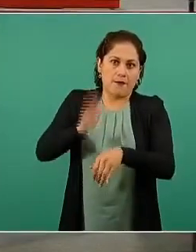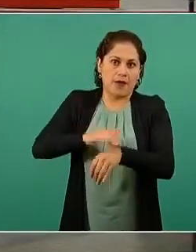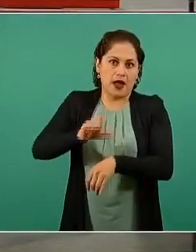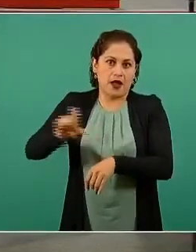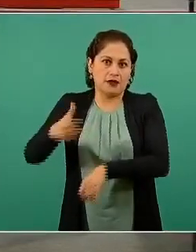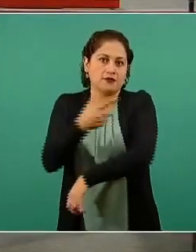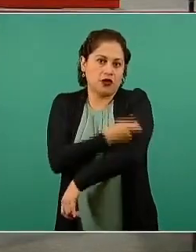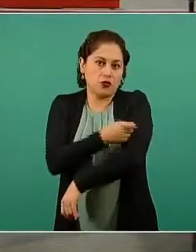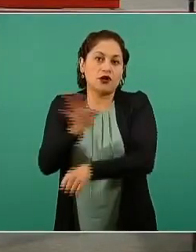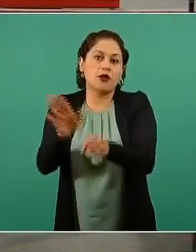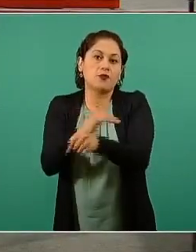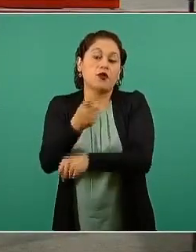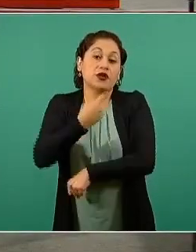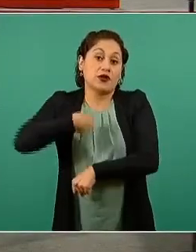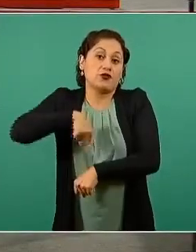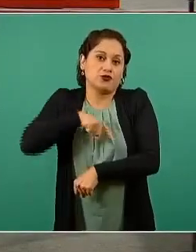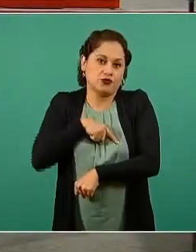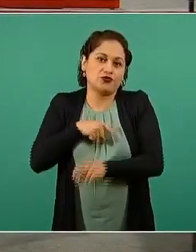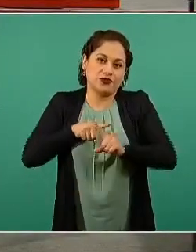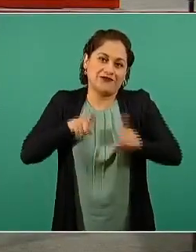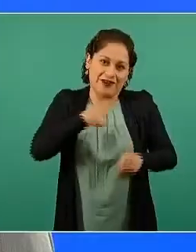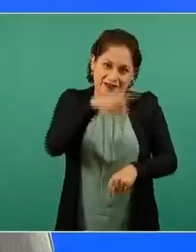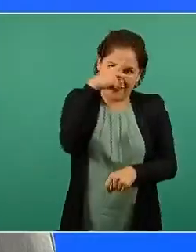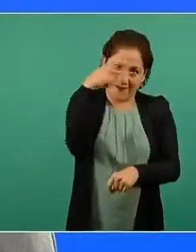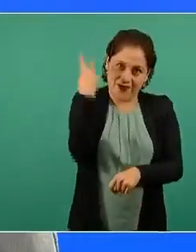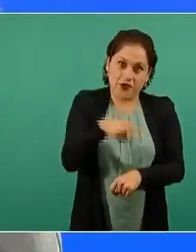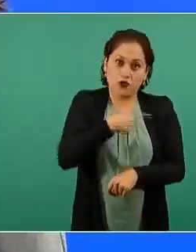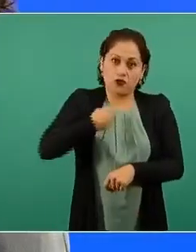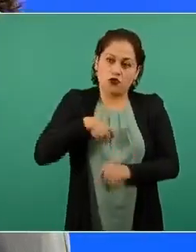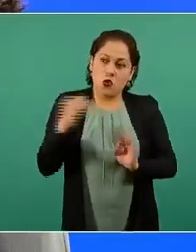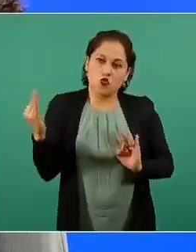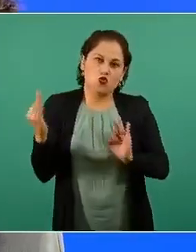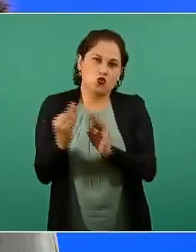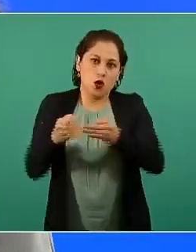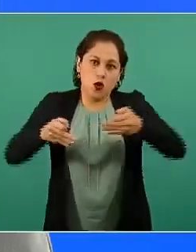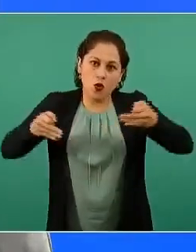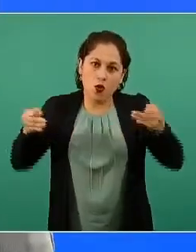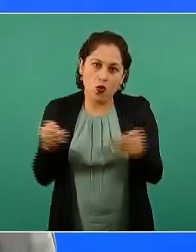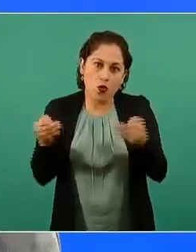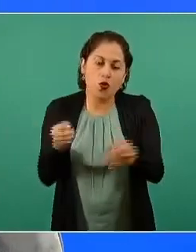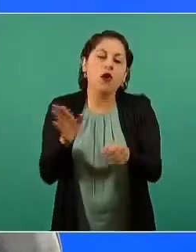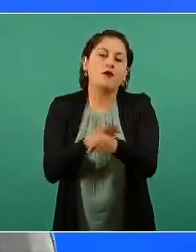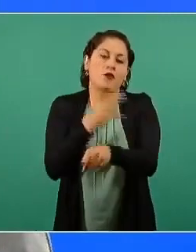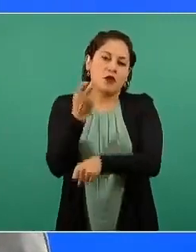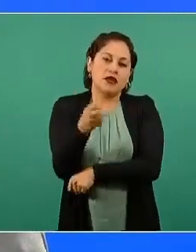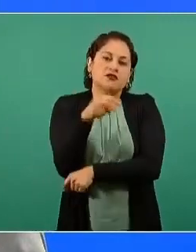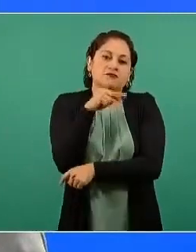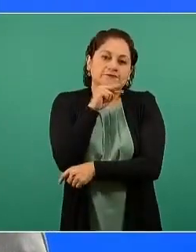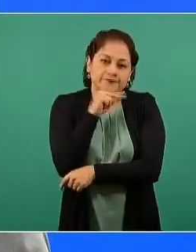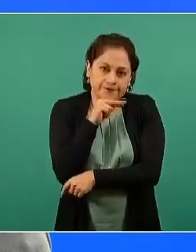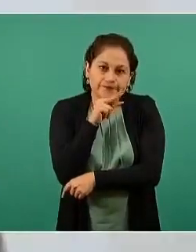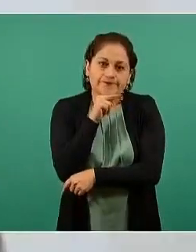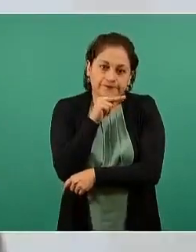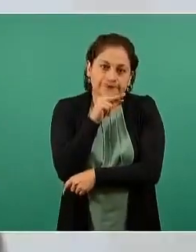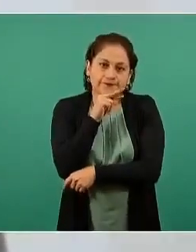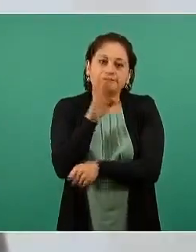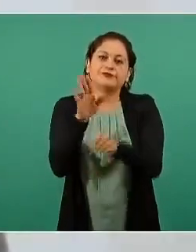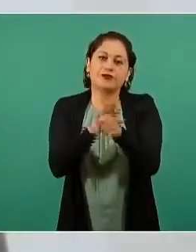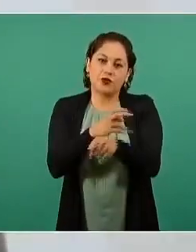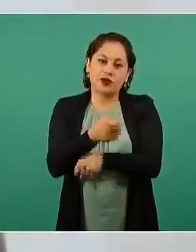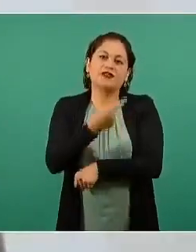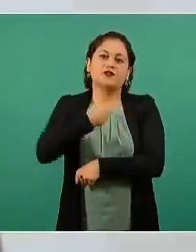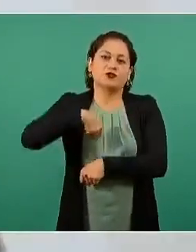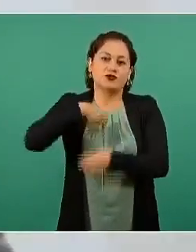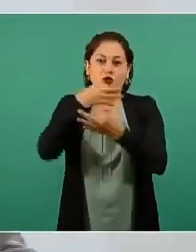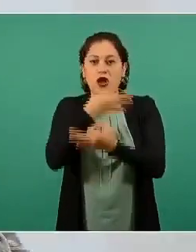diferencia de ustedes, tenemos el invierno por delante, por lo tanto, esa preocupación, y transmitirle a nuestra sociedad la importancia